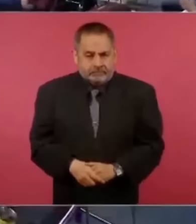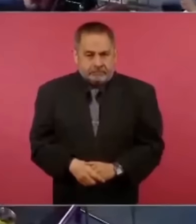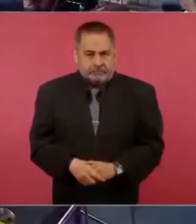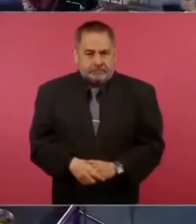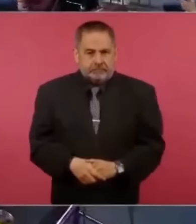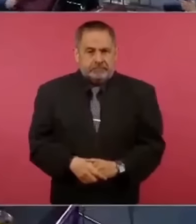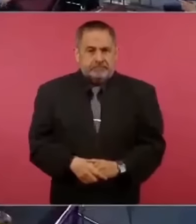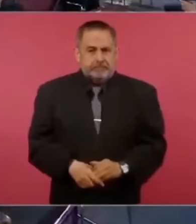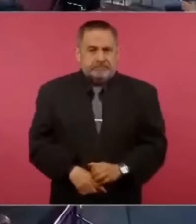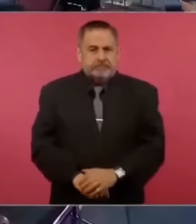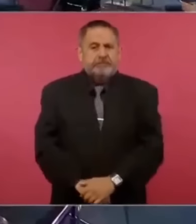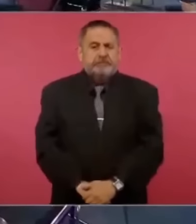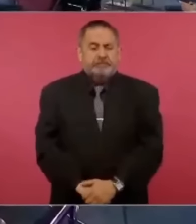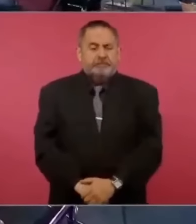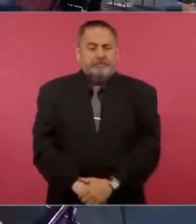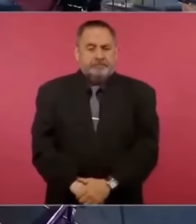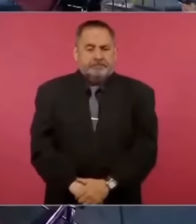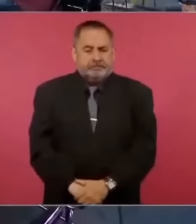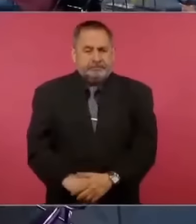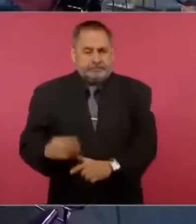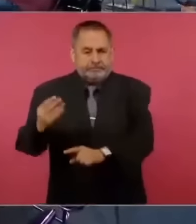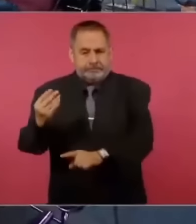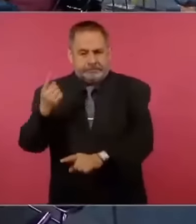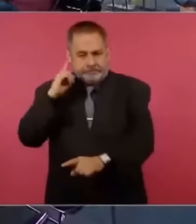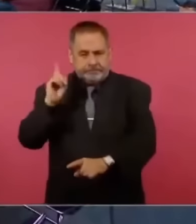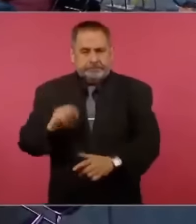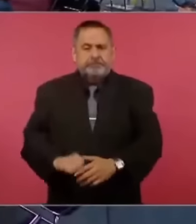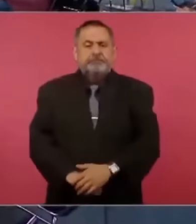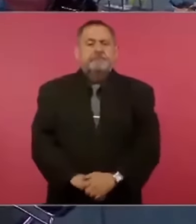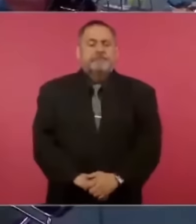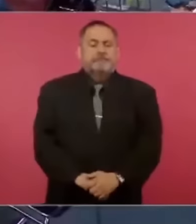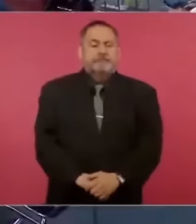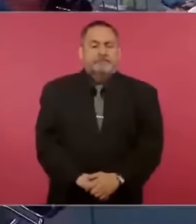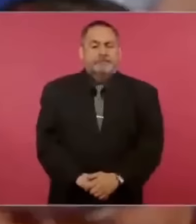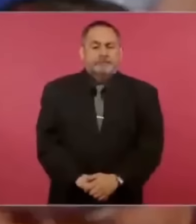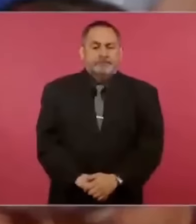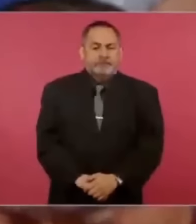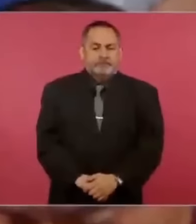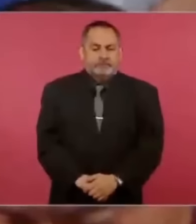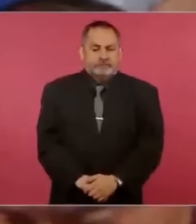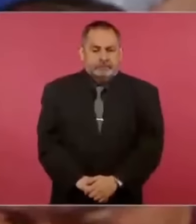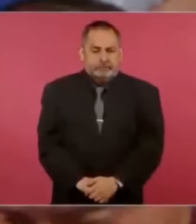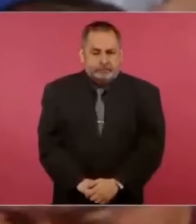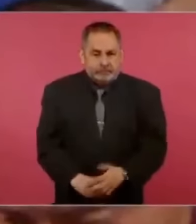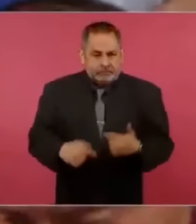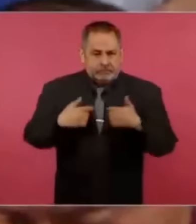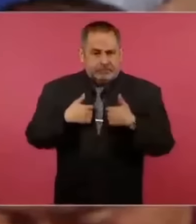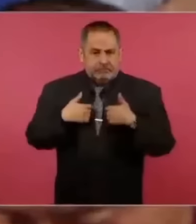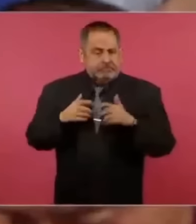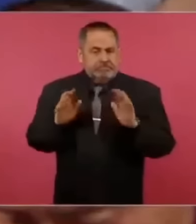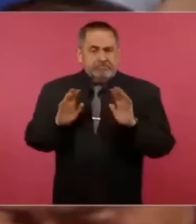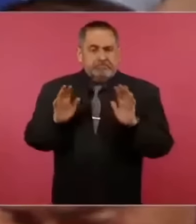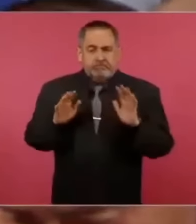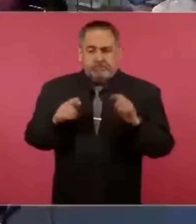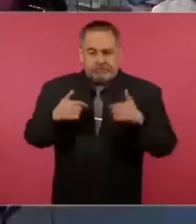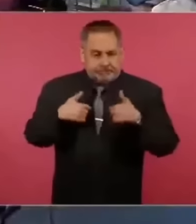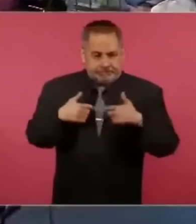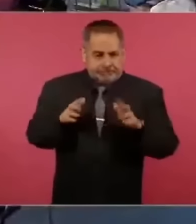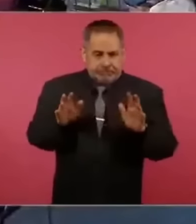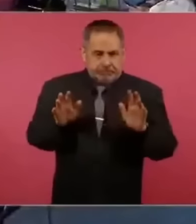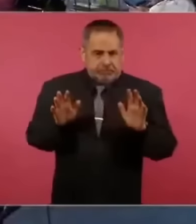disposición de abrir el diálogo con México? ¿Esto sería posible o no? Nosotros no estamos